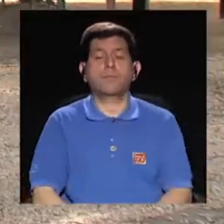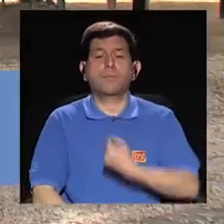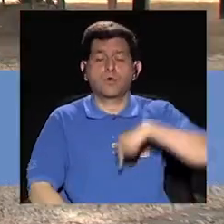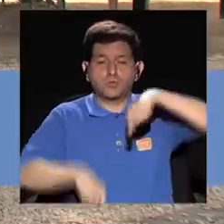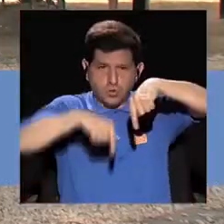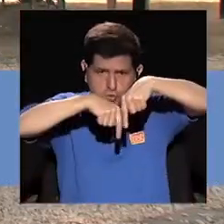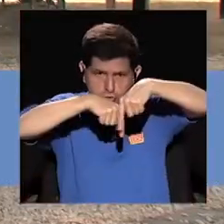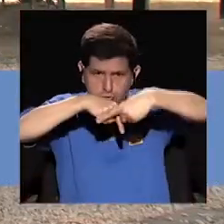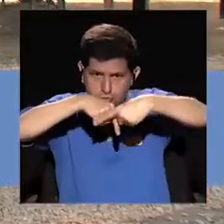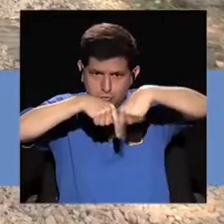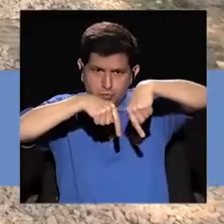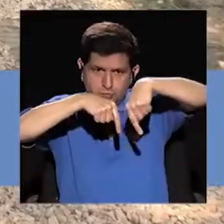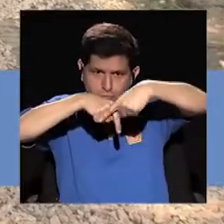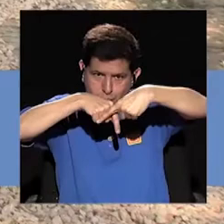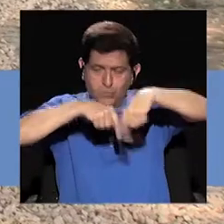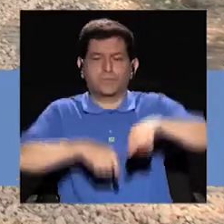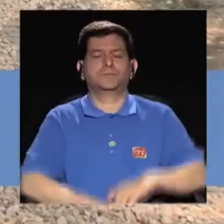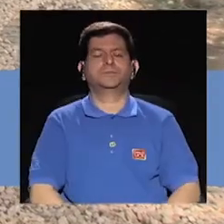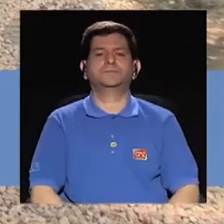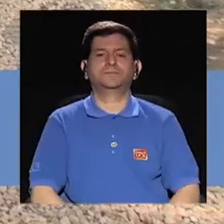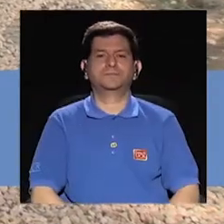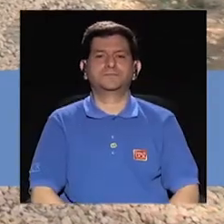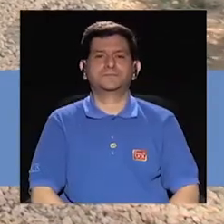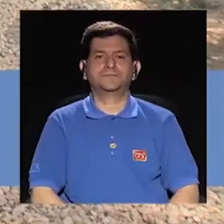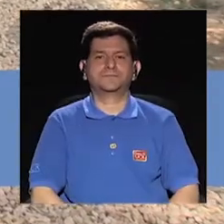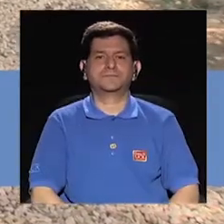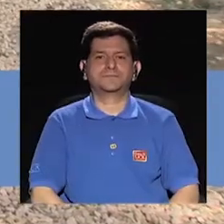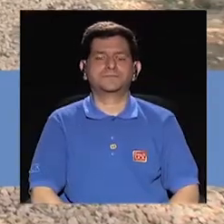Después de esos ejercicios podemos hacer aducción de pierna.